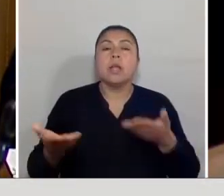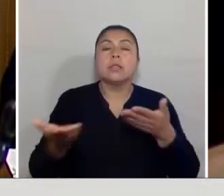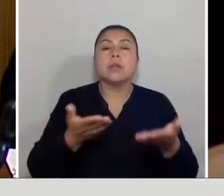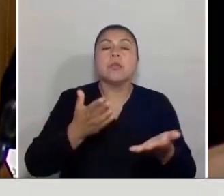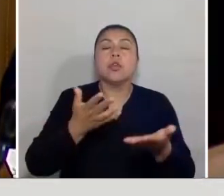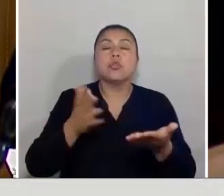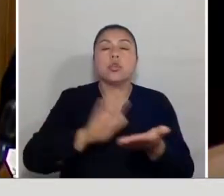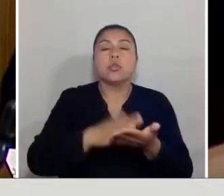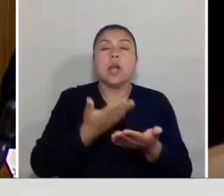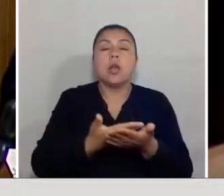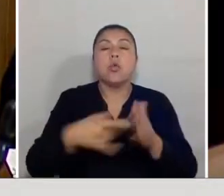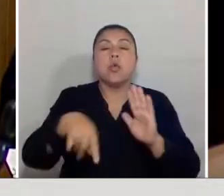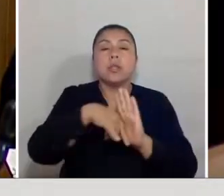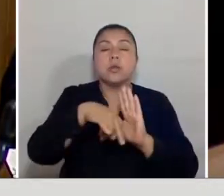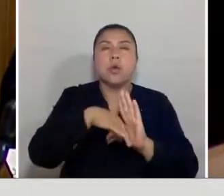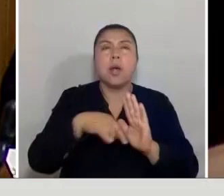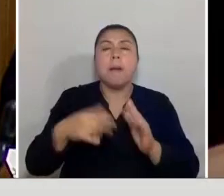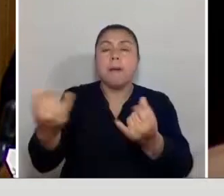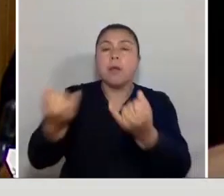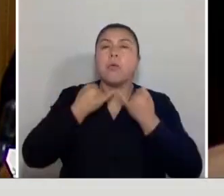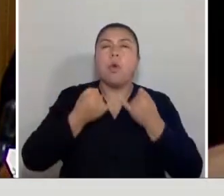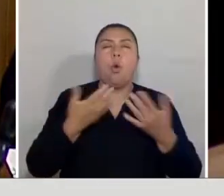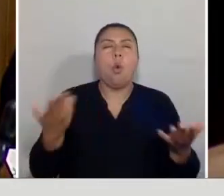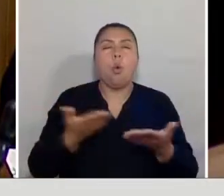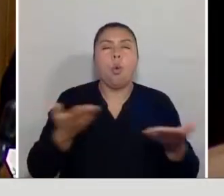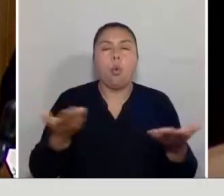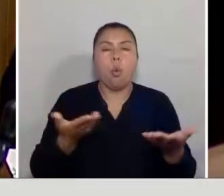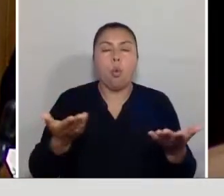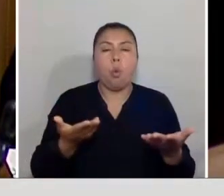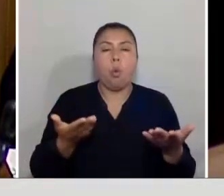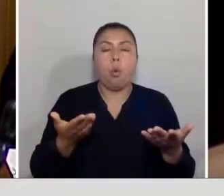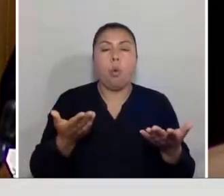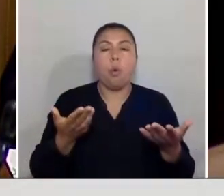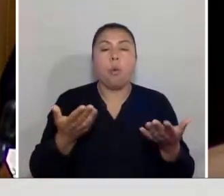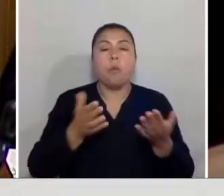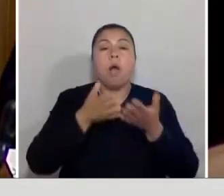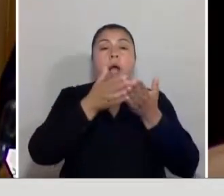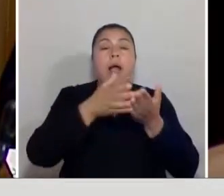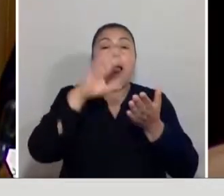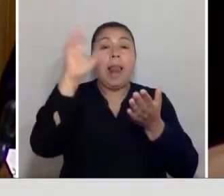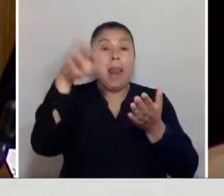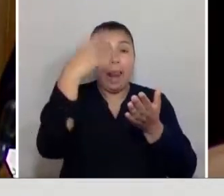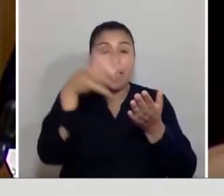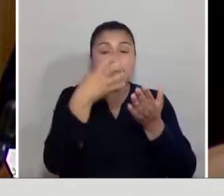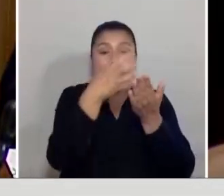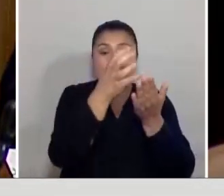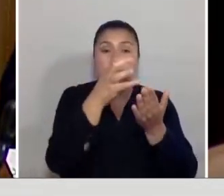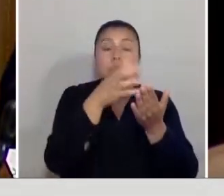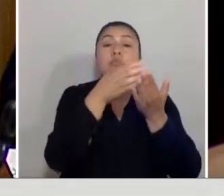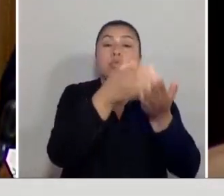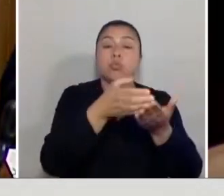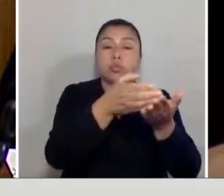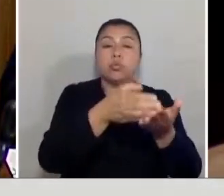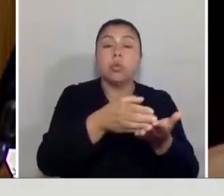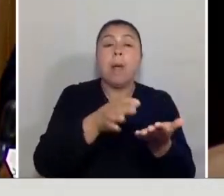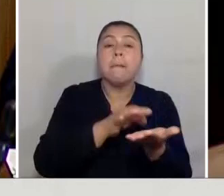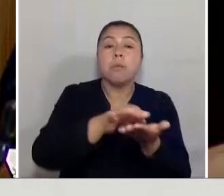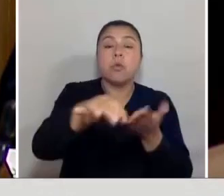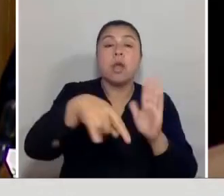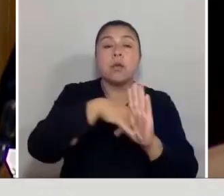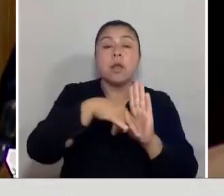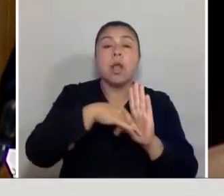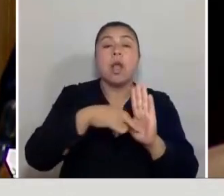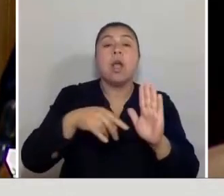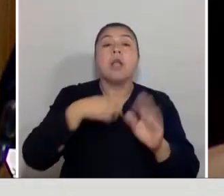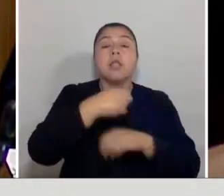informe En qué estado están las famosas ambulancias en la provincia de chiloé que el 2017 se